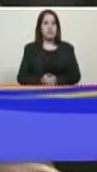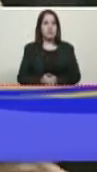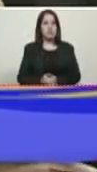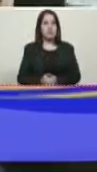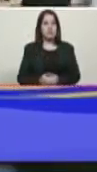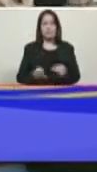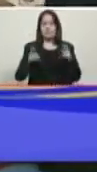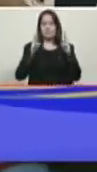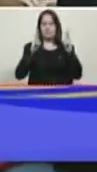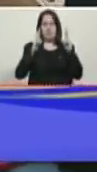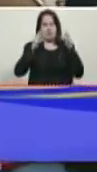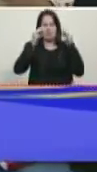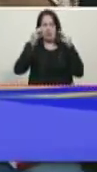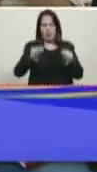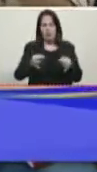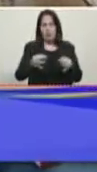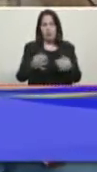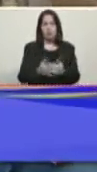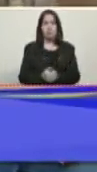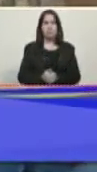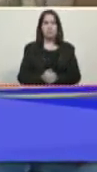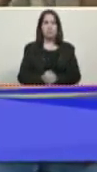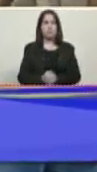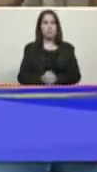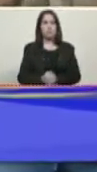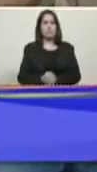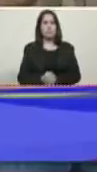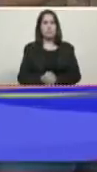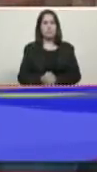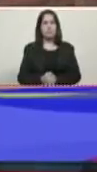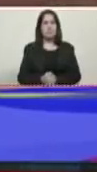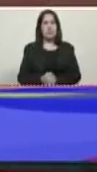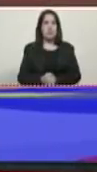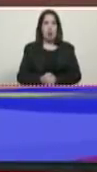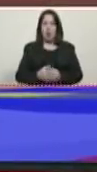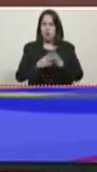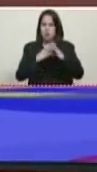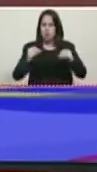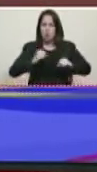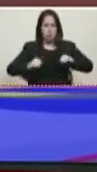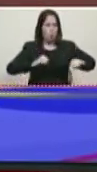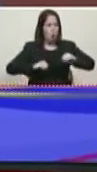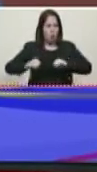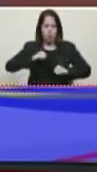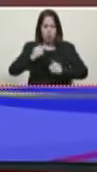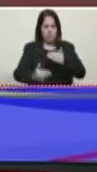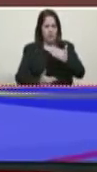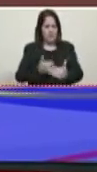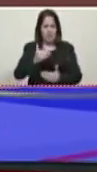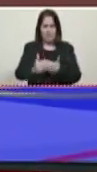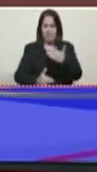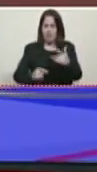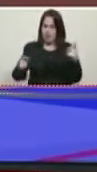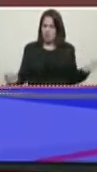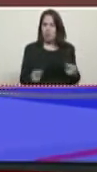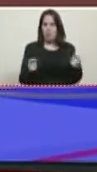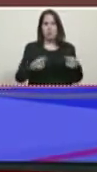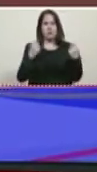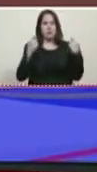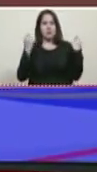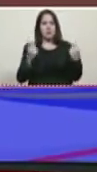estoy seguro que todo esto mira es un motor que empuja a otro motor